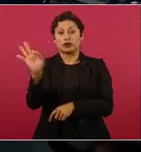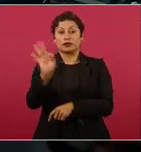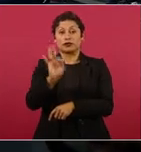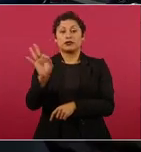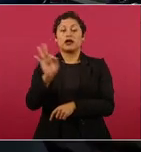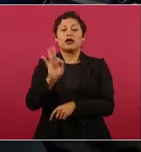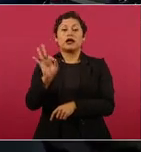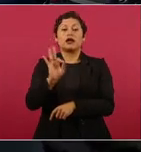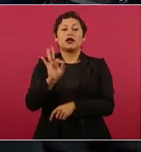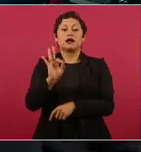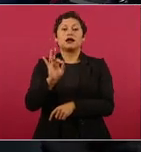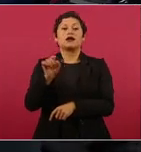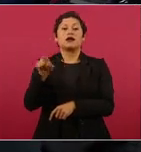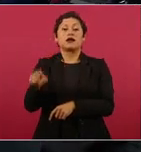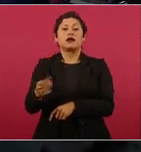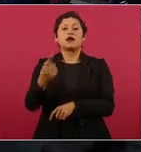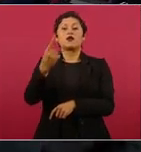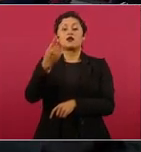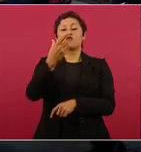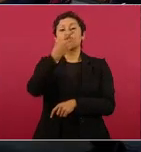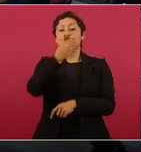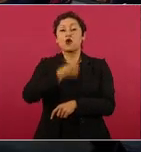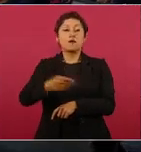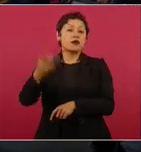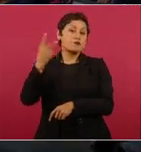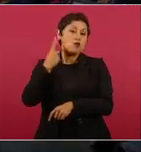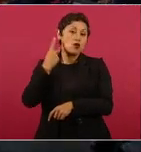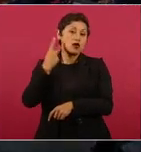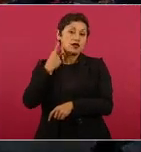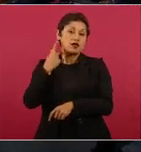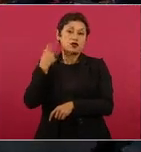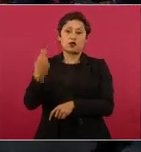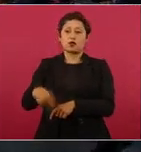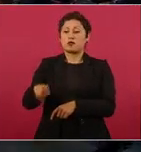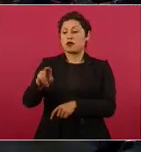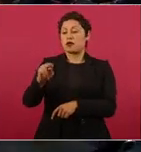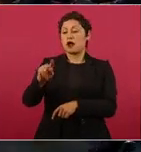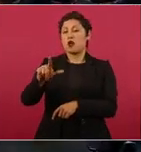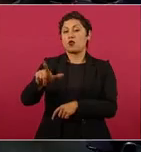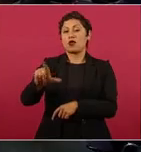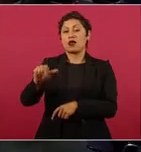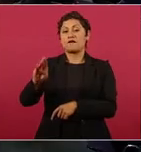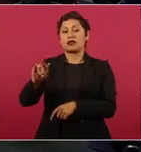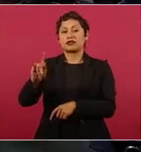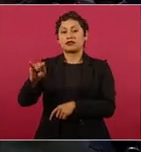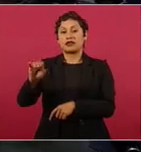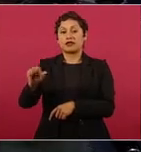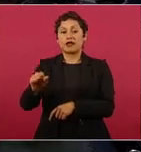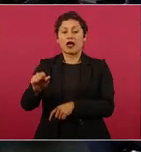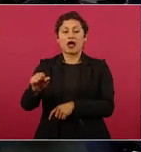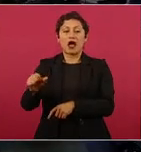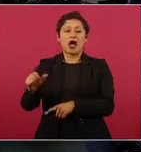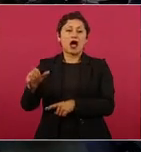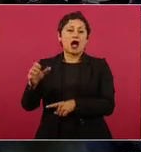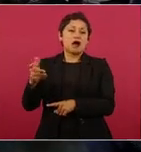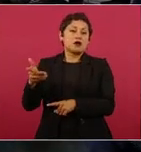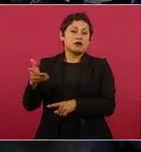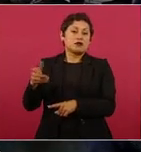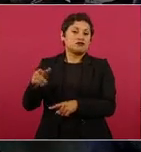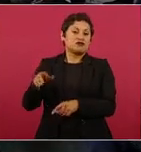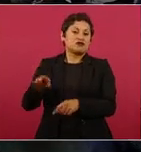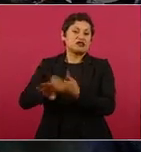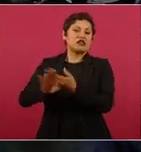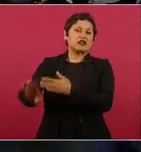opuso, un político local, Raúl Labastida, sufre un disparo en la cabeza, está convaleciente en